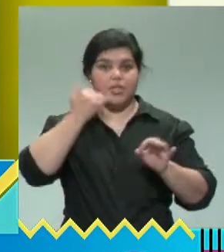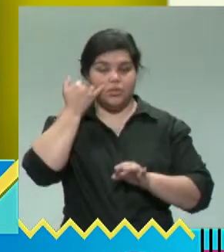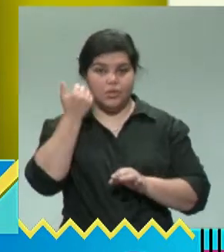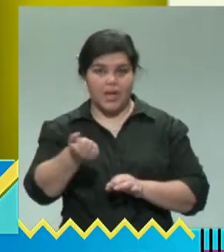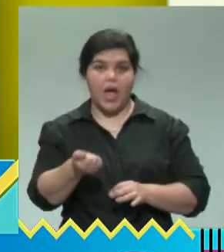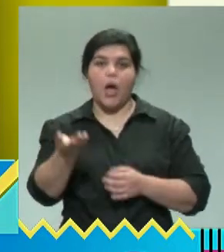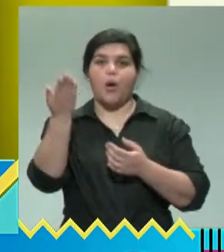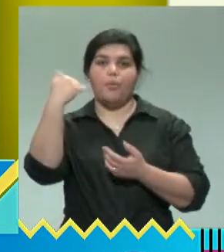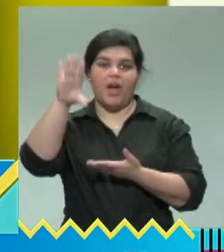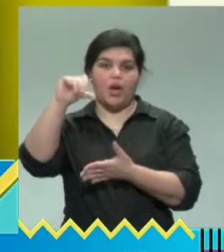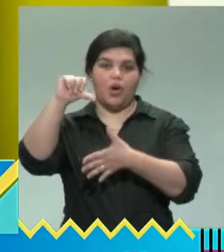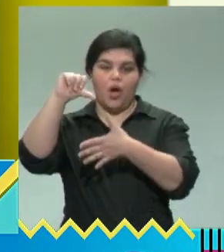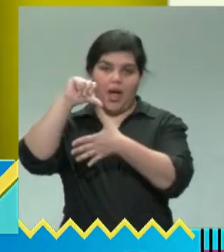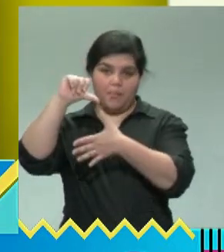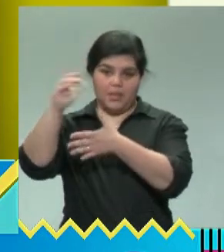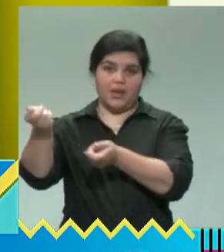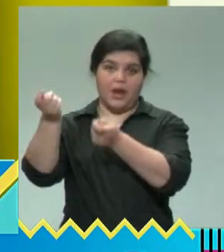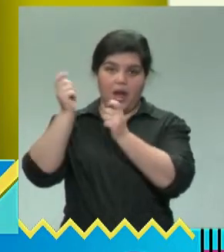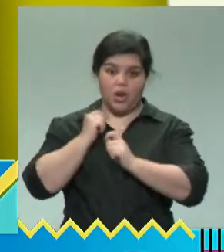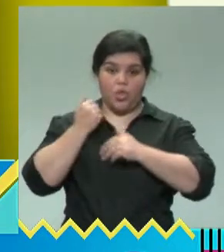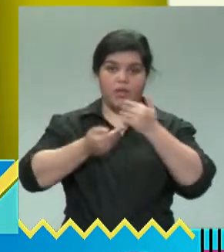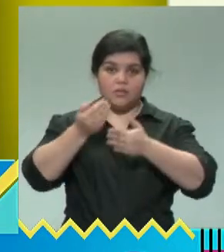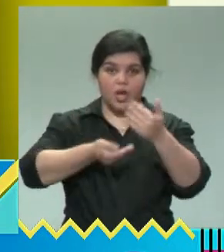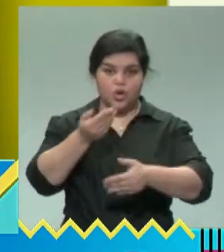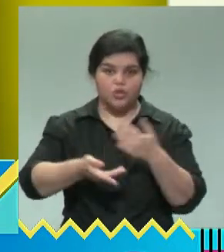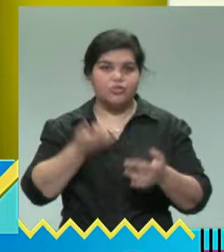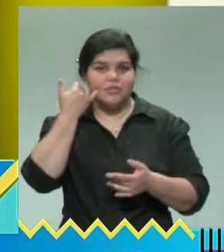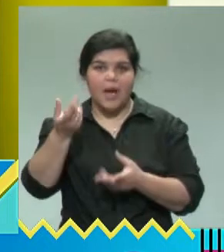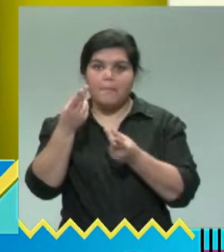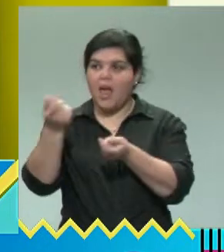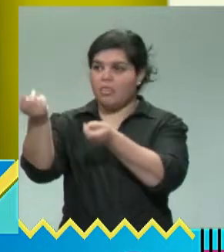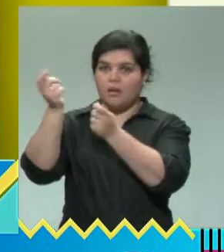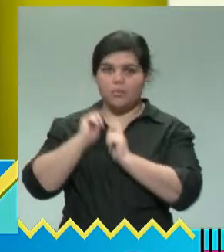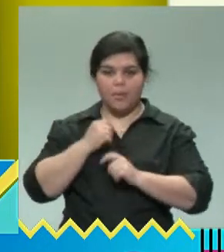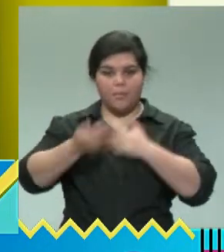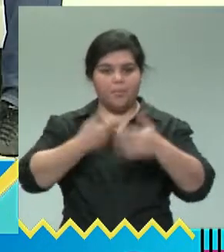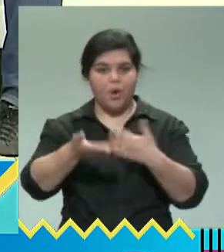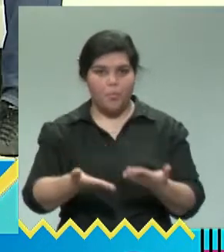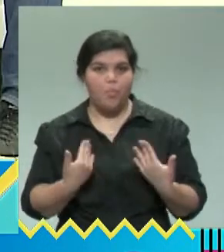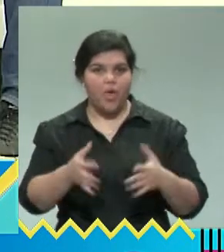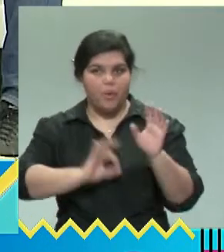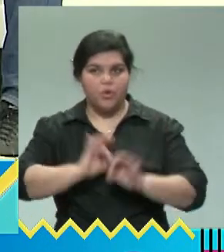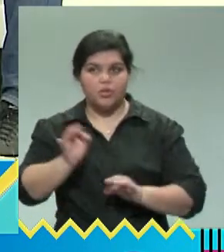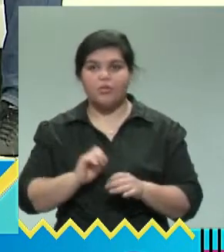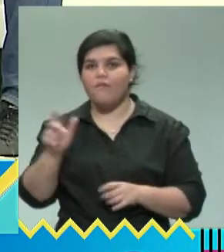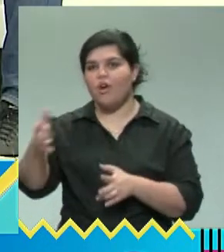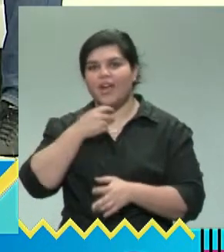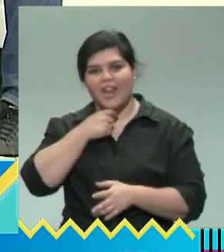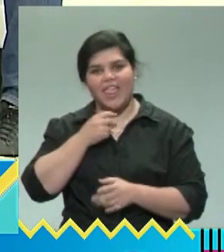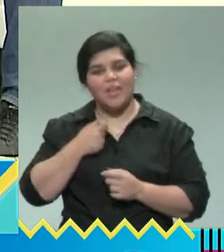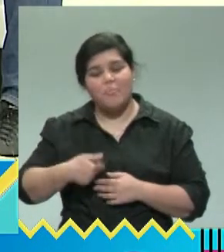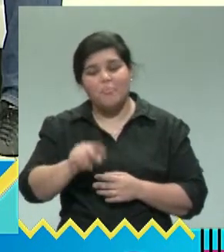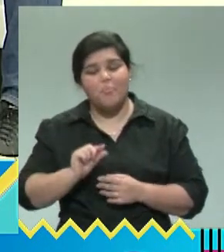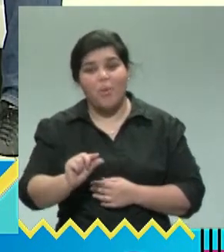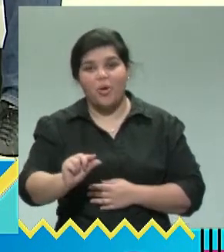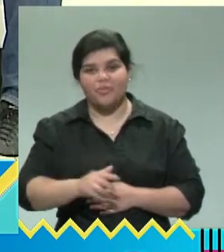Banco Interamericano de Desarrollo y que está en proceso, ¿sí?, para poder implementarse. Vos decías que sea dentro de poco. Sí, va a ser